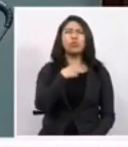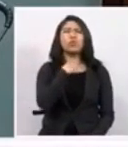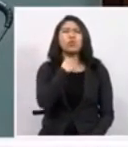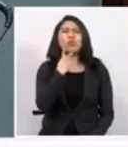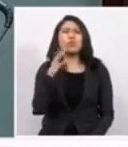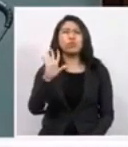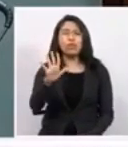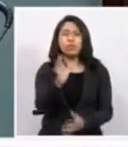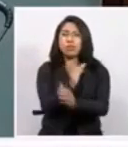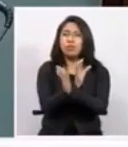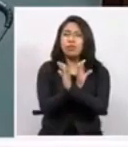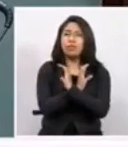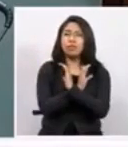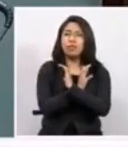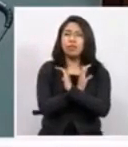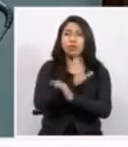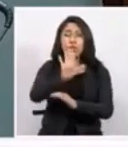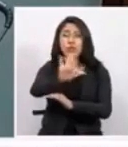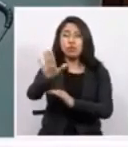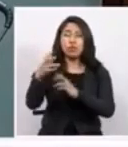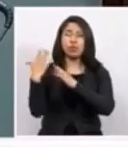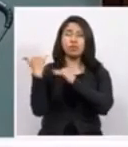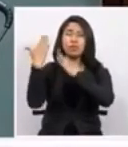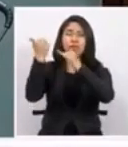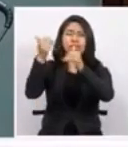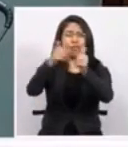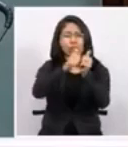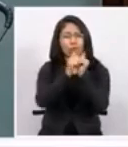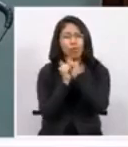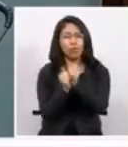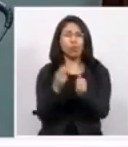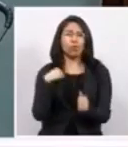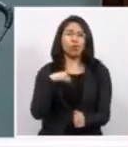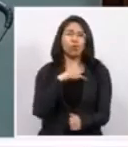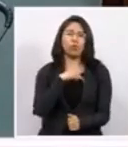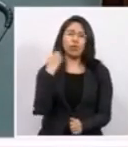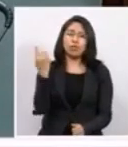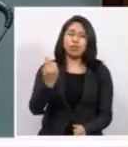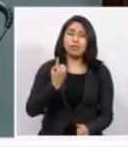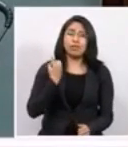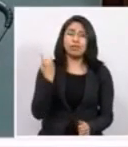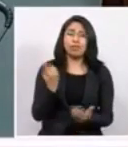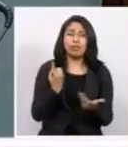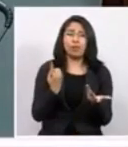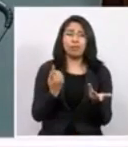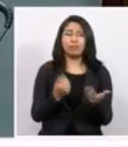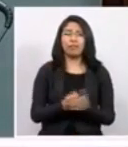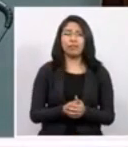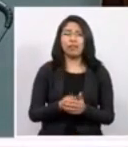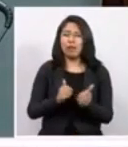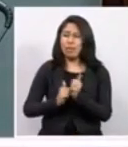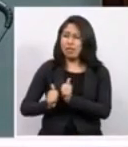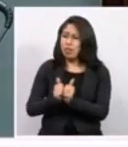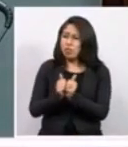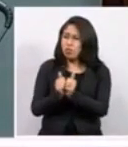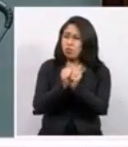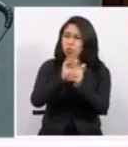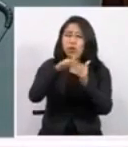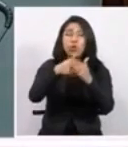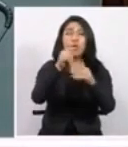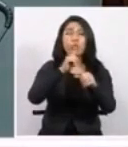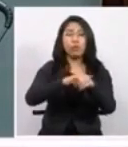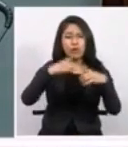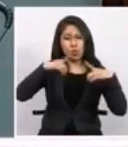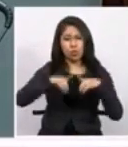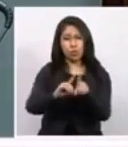cariño y esperanza estarán siempre presentes hoy conmigo y me acompañarán en todo momento durante